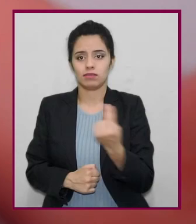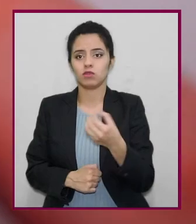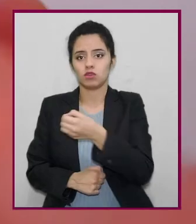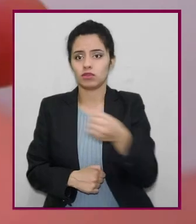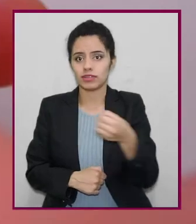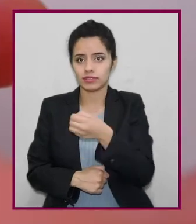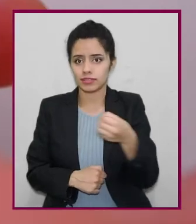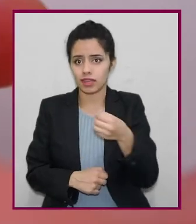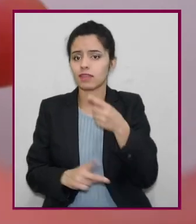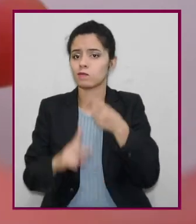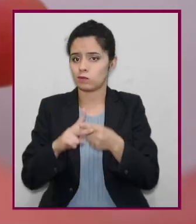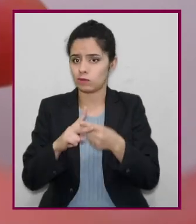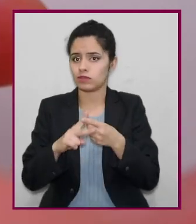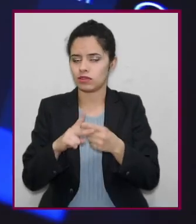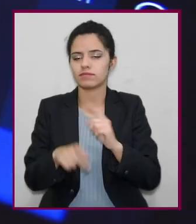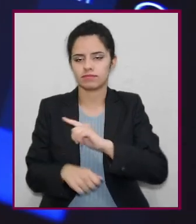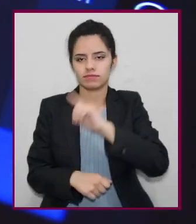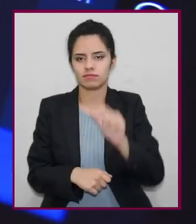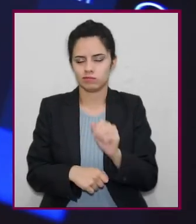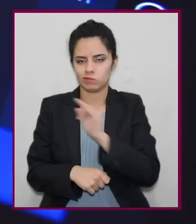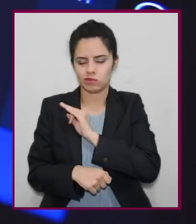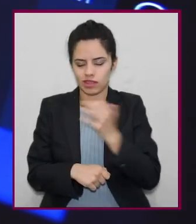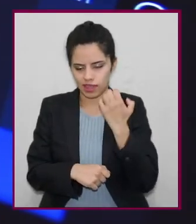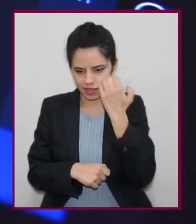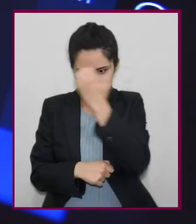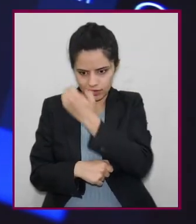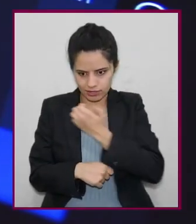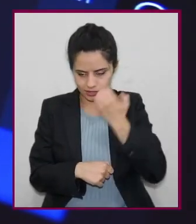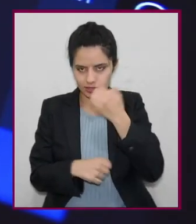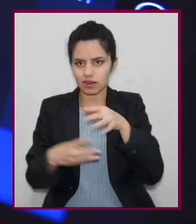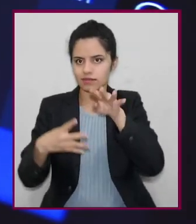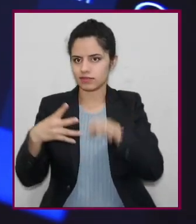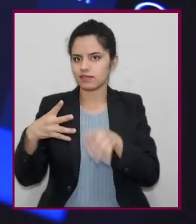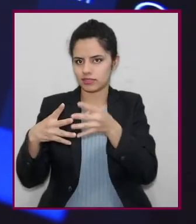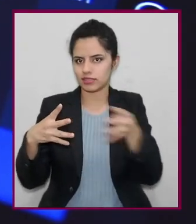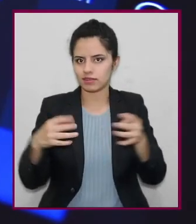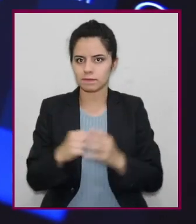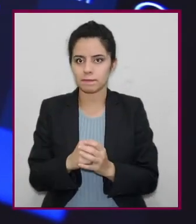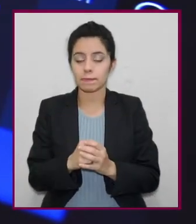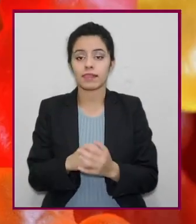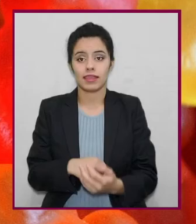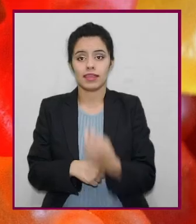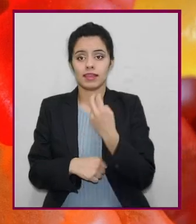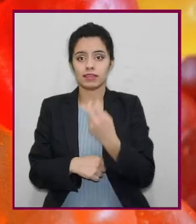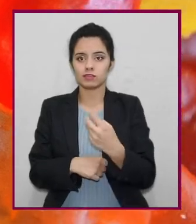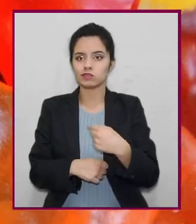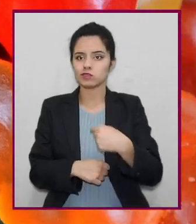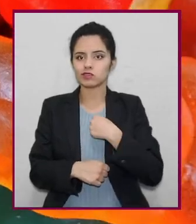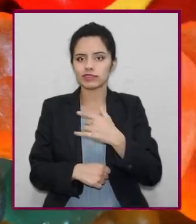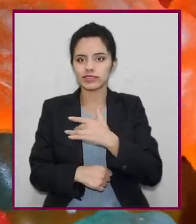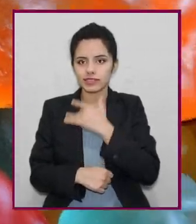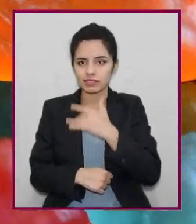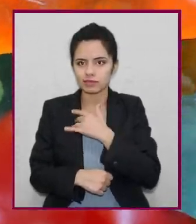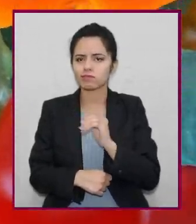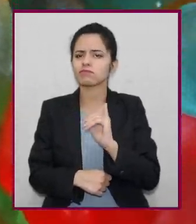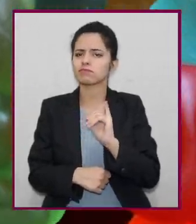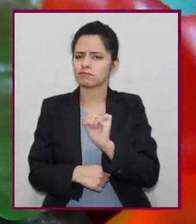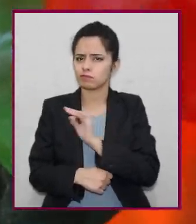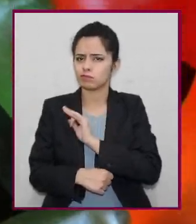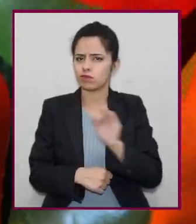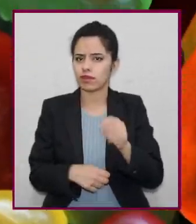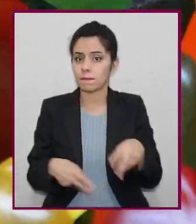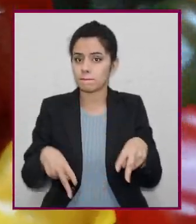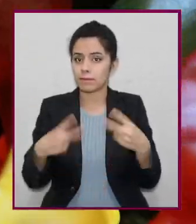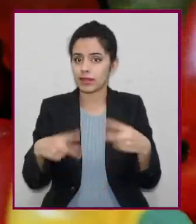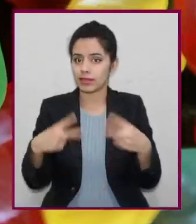que organizar nuestros datos numéricos para después poder analizarlos a detalle en una hoja de cálculo. Así es, Gaby. Yo siento que sí